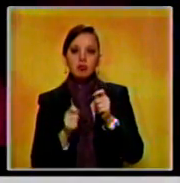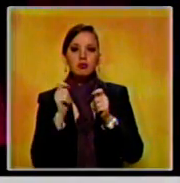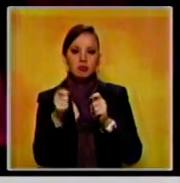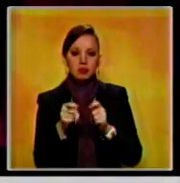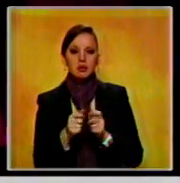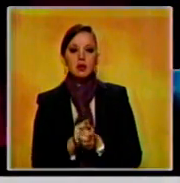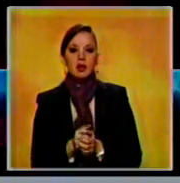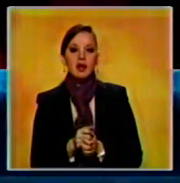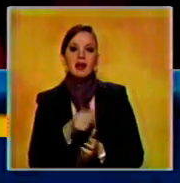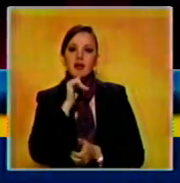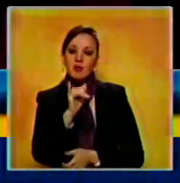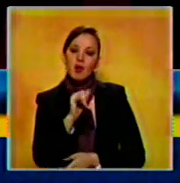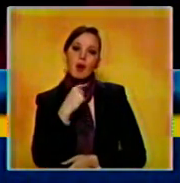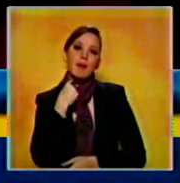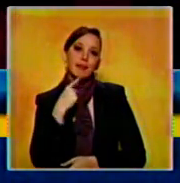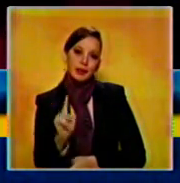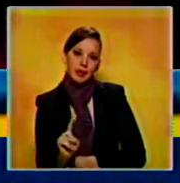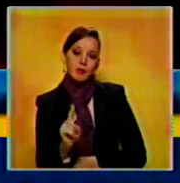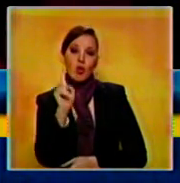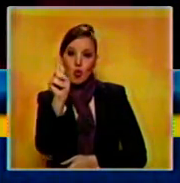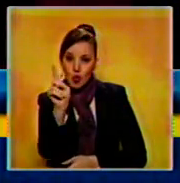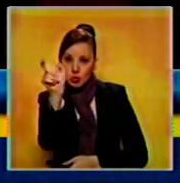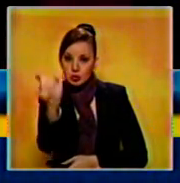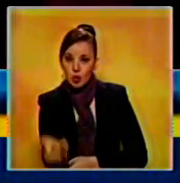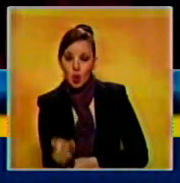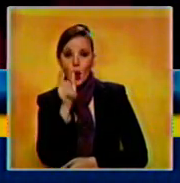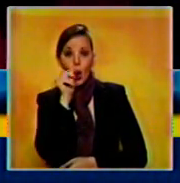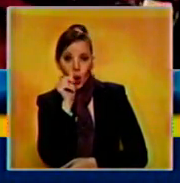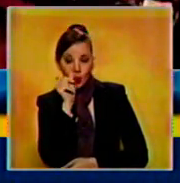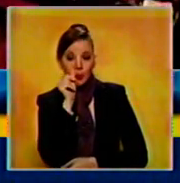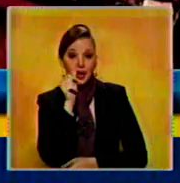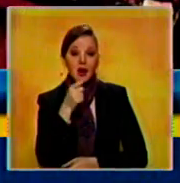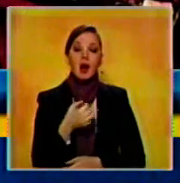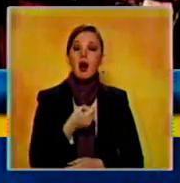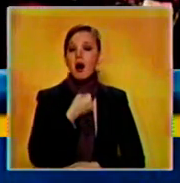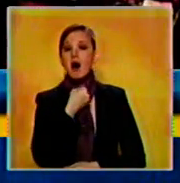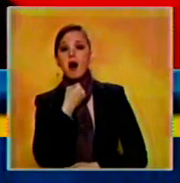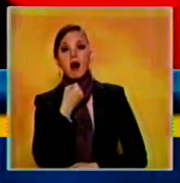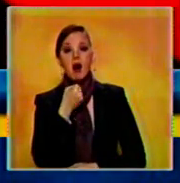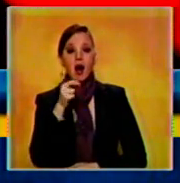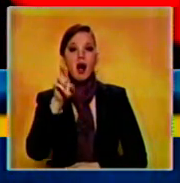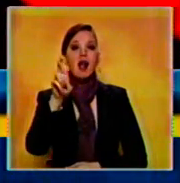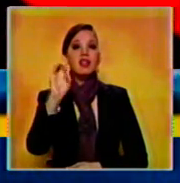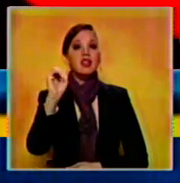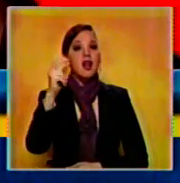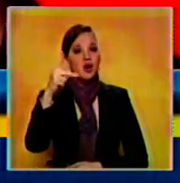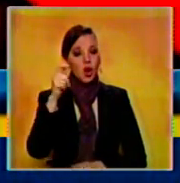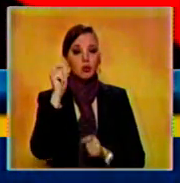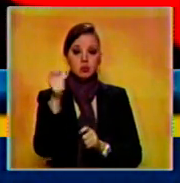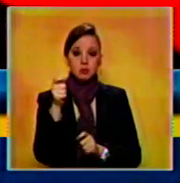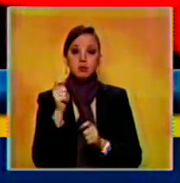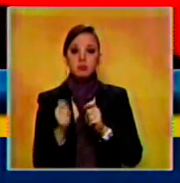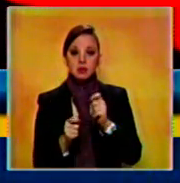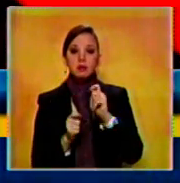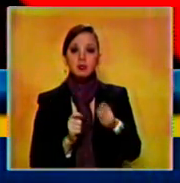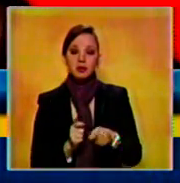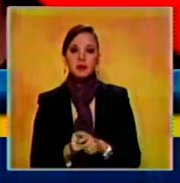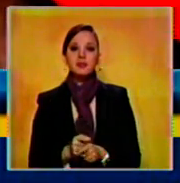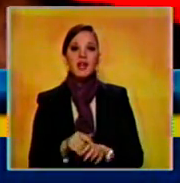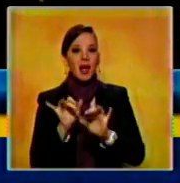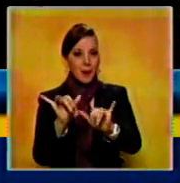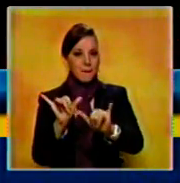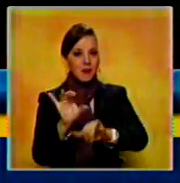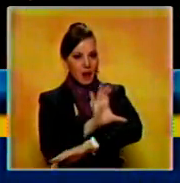lo informamos, amigos, perdimos a uno de los más fieros intérpretes de la historia del rock, dueño de una fórmula que hizo propias